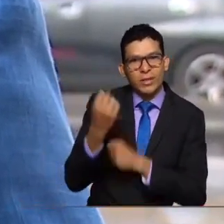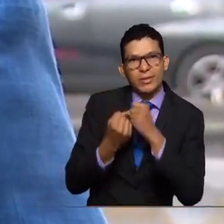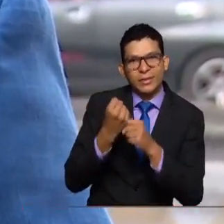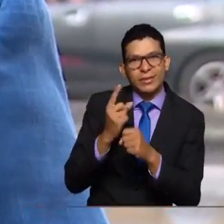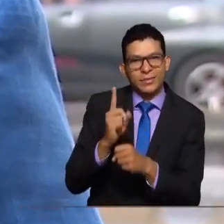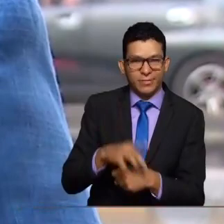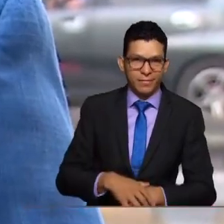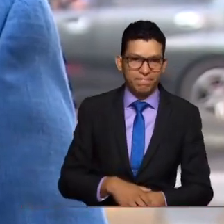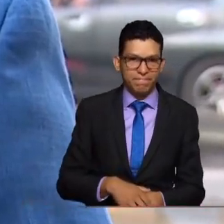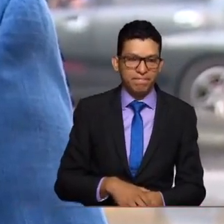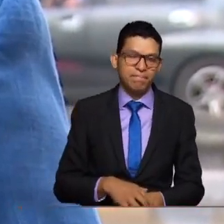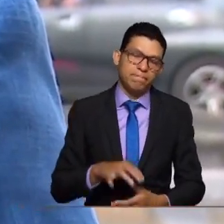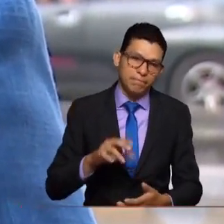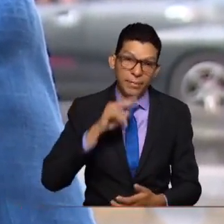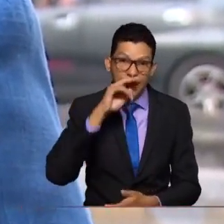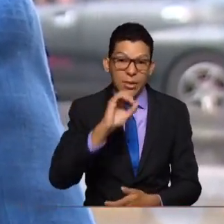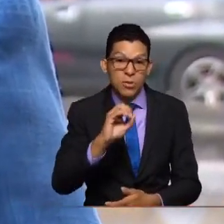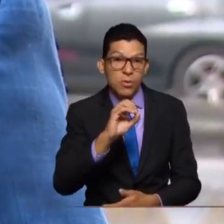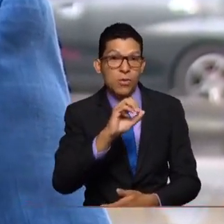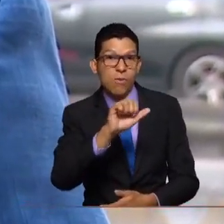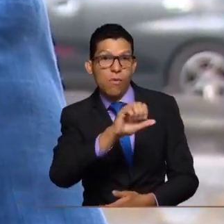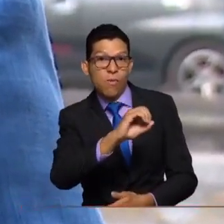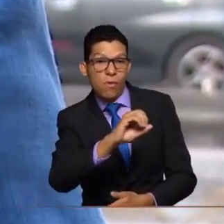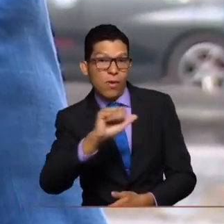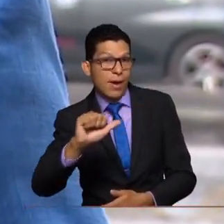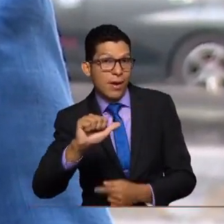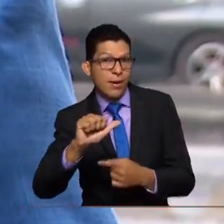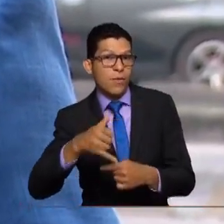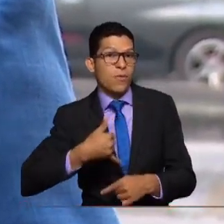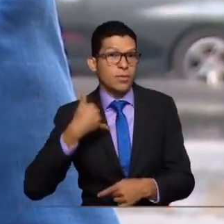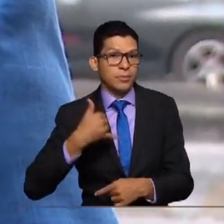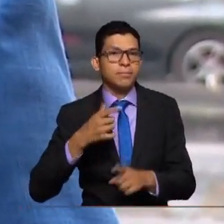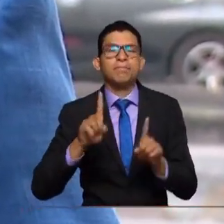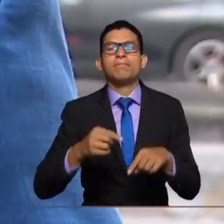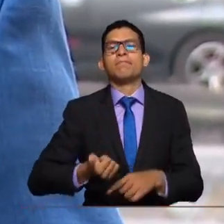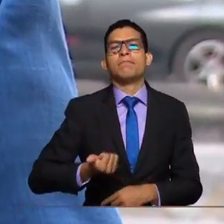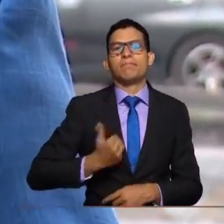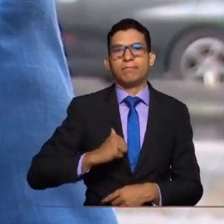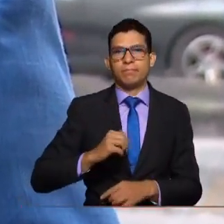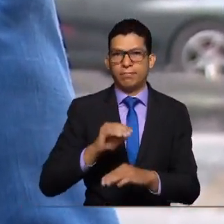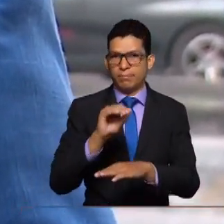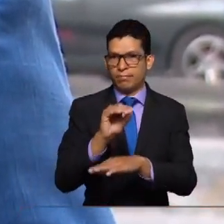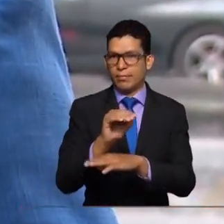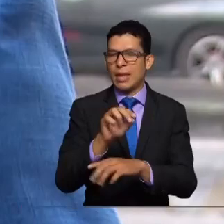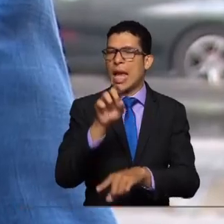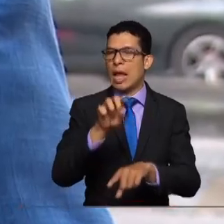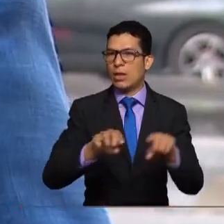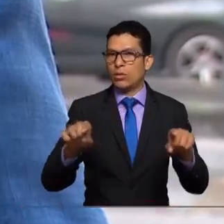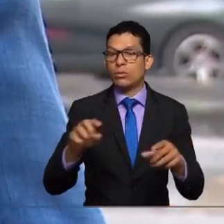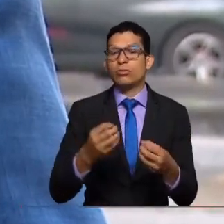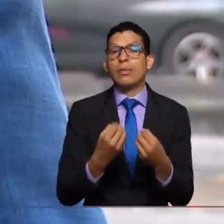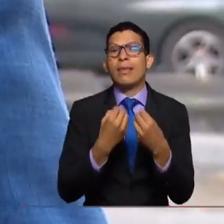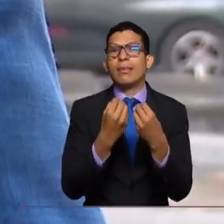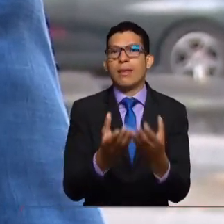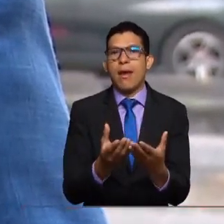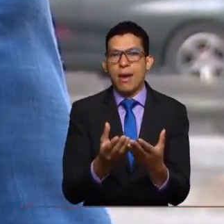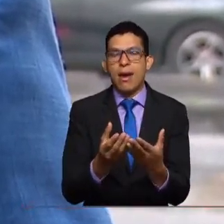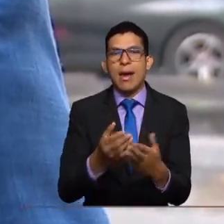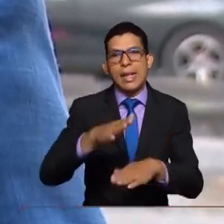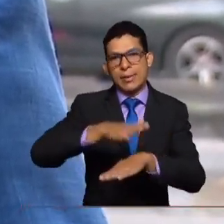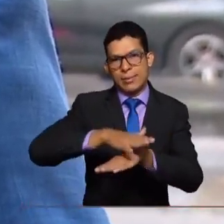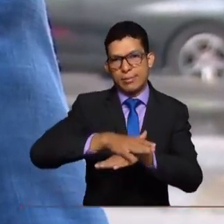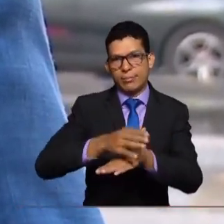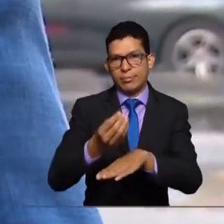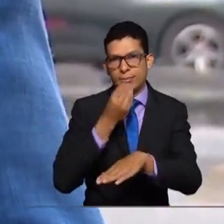del niño Entonces al niño o niña o joven y quiero también aprovechar para decir que hay algunos que están recibiendo el almuerzo